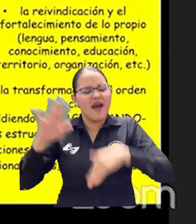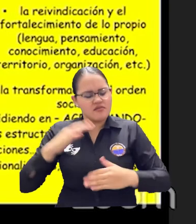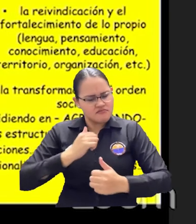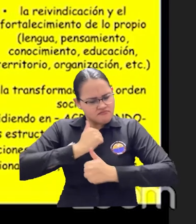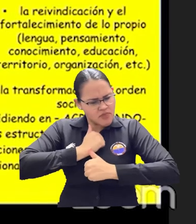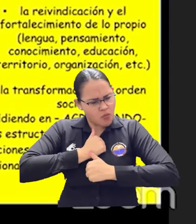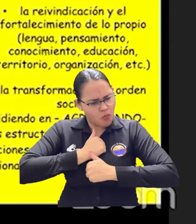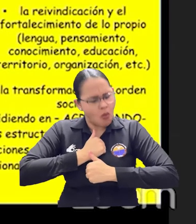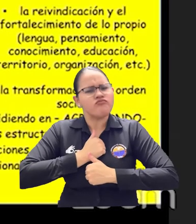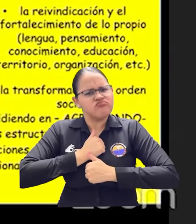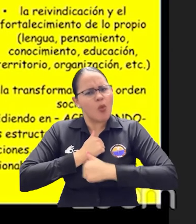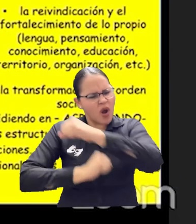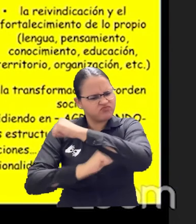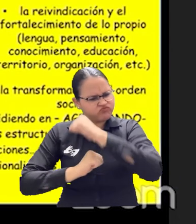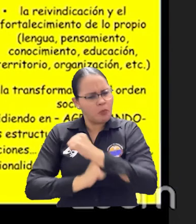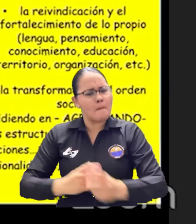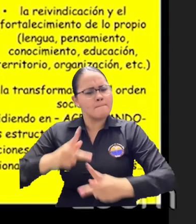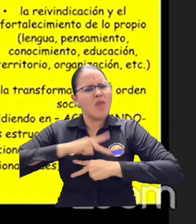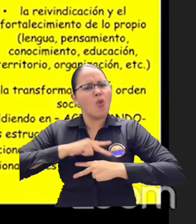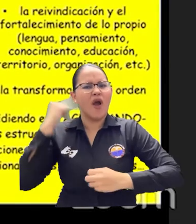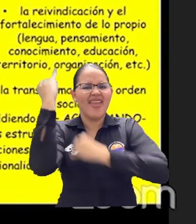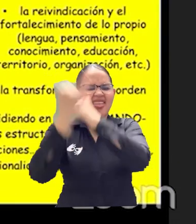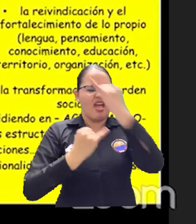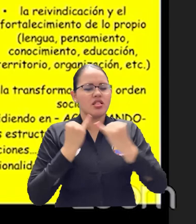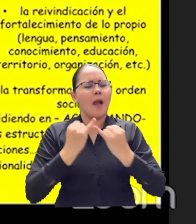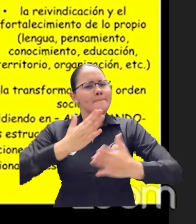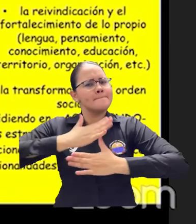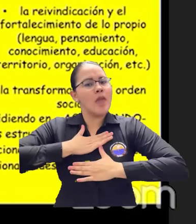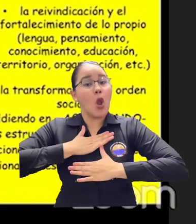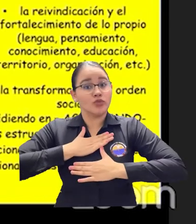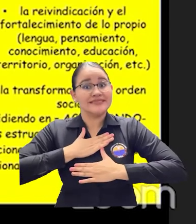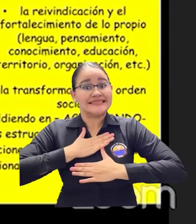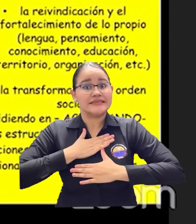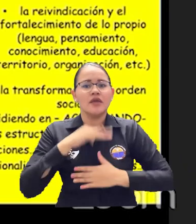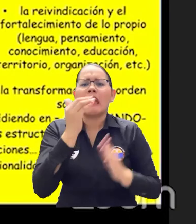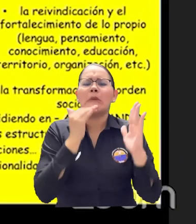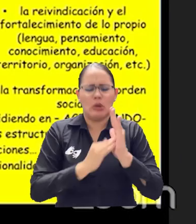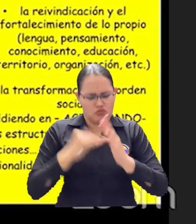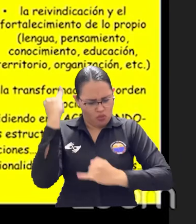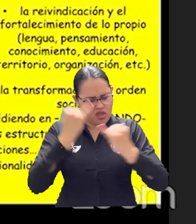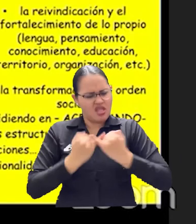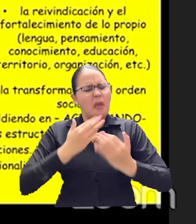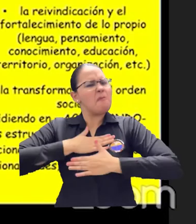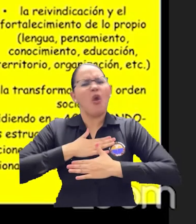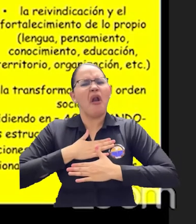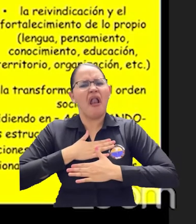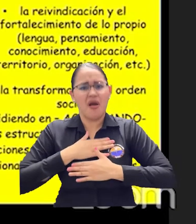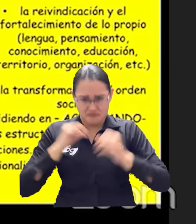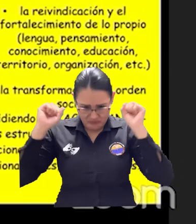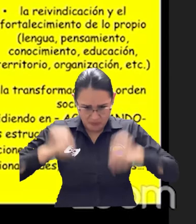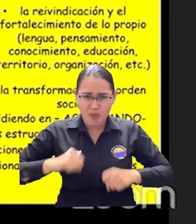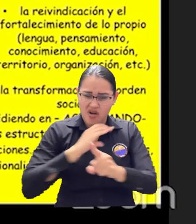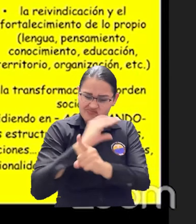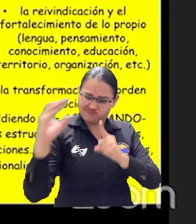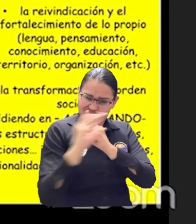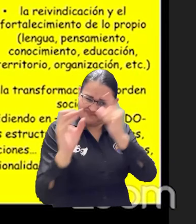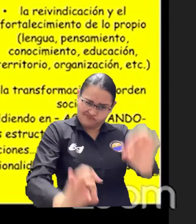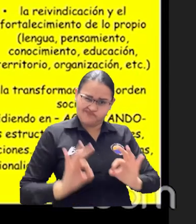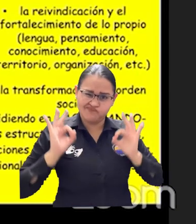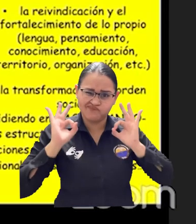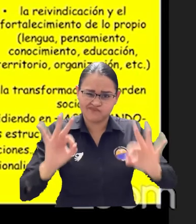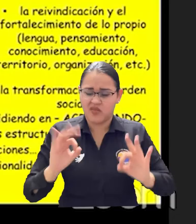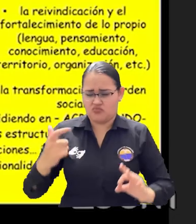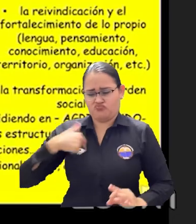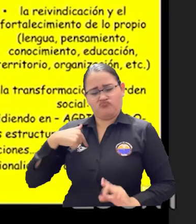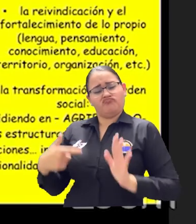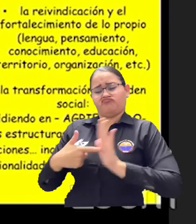fortalecimiento de lo propio, que si no se fortalece primero lo propio, no puede tener una interculturalidad real de